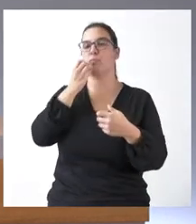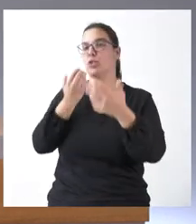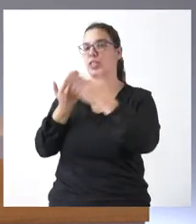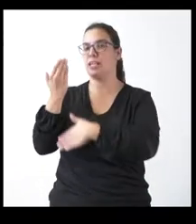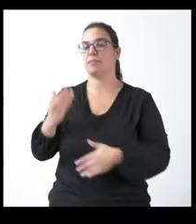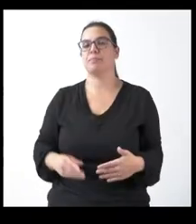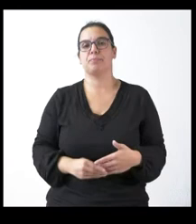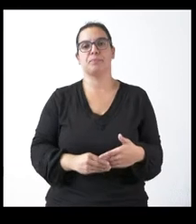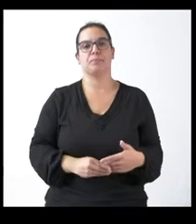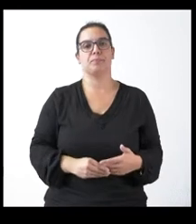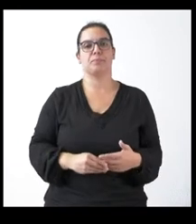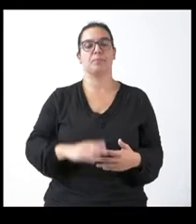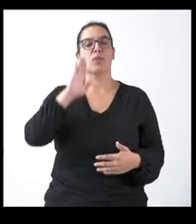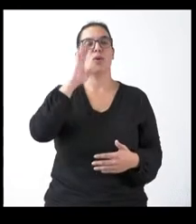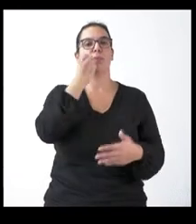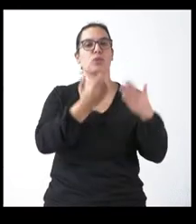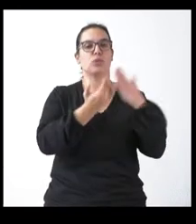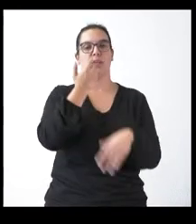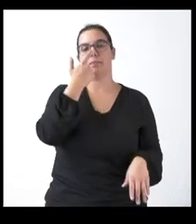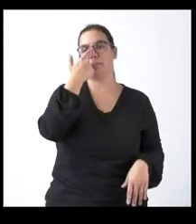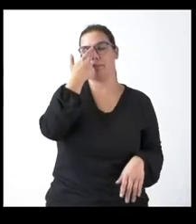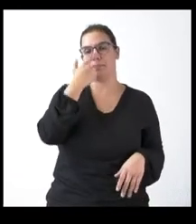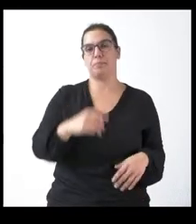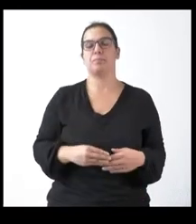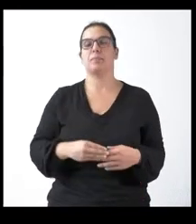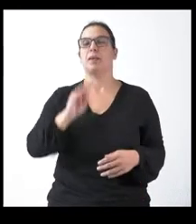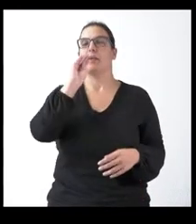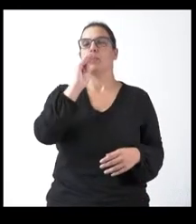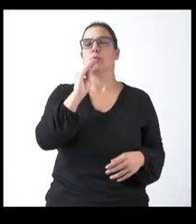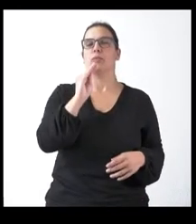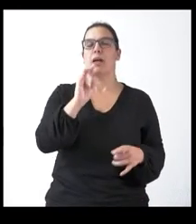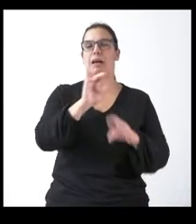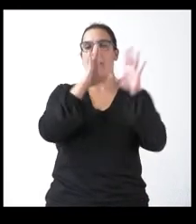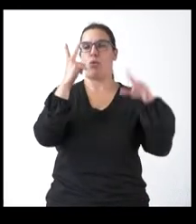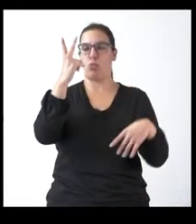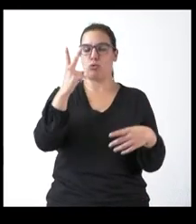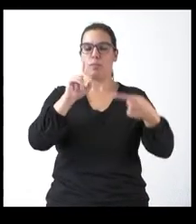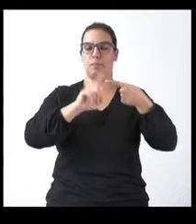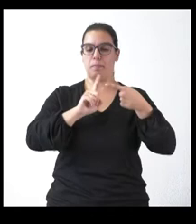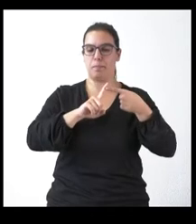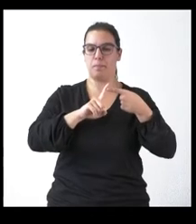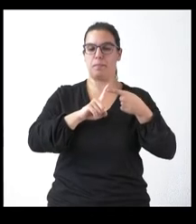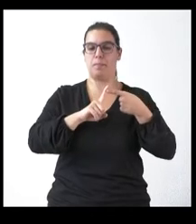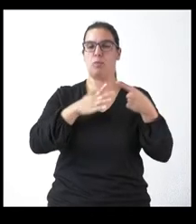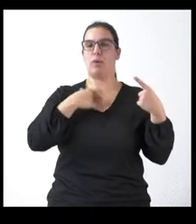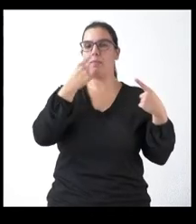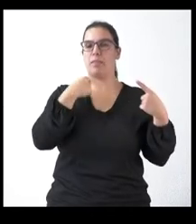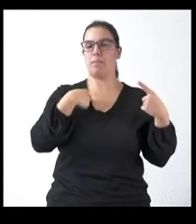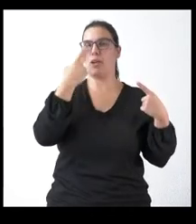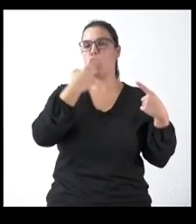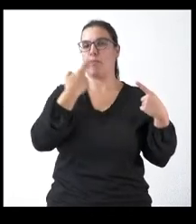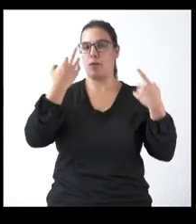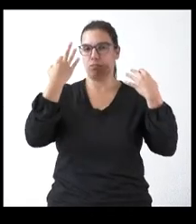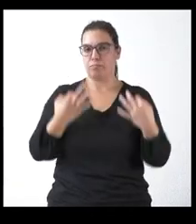días Hola buenos días yo dos aclaraciones sobre la rueda de prensa la primera es si nos puede confirmar si queda